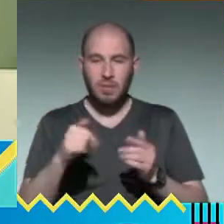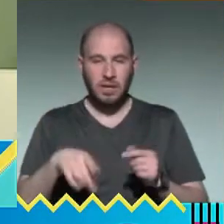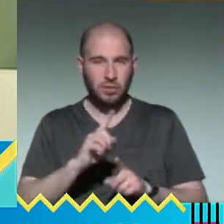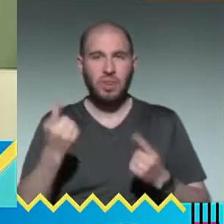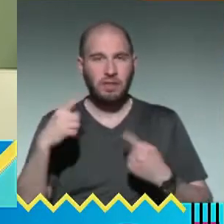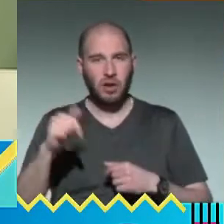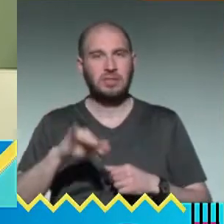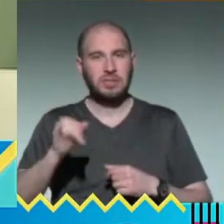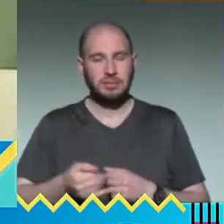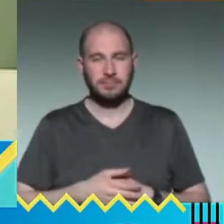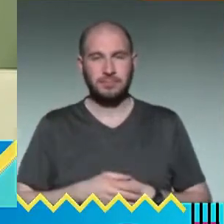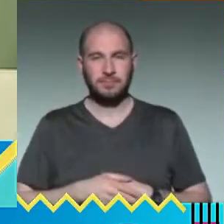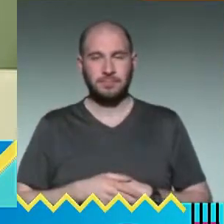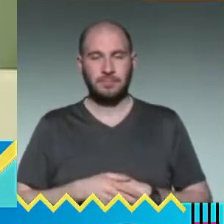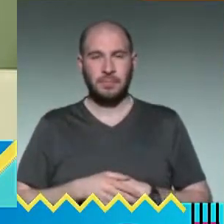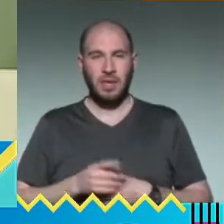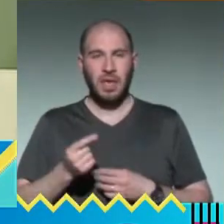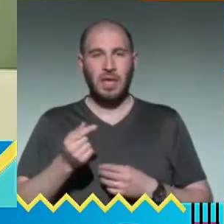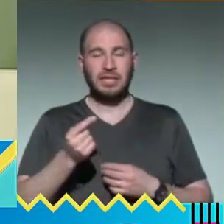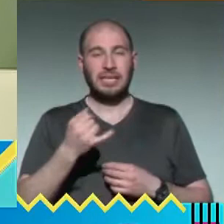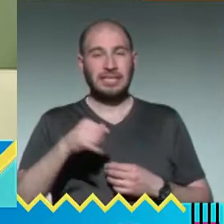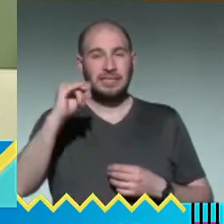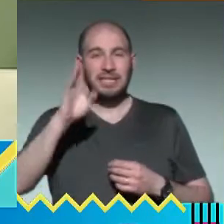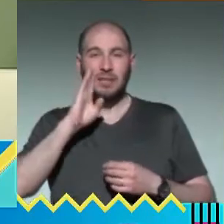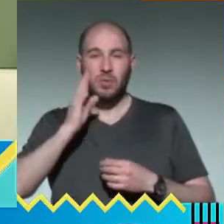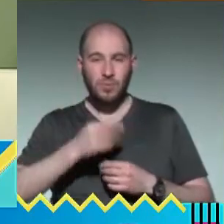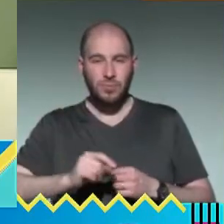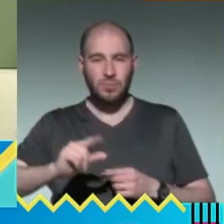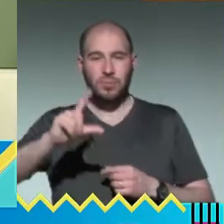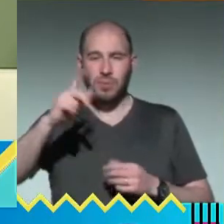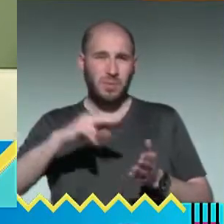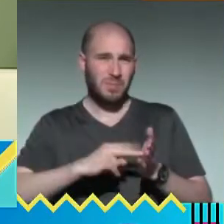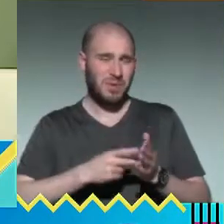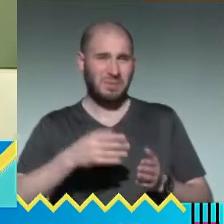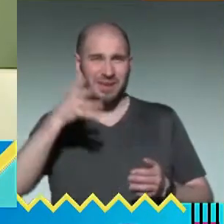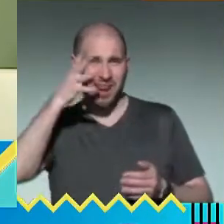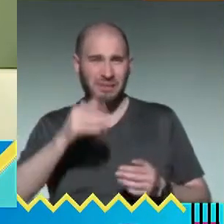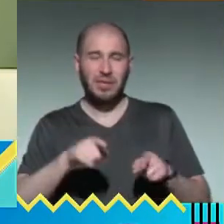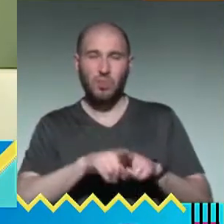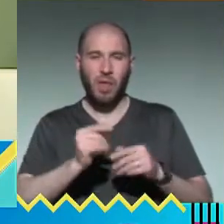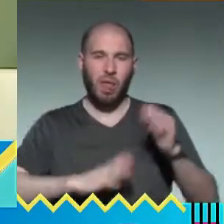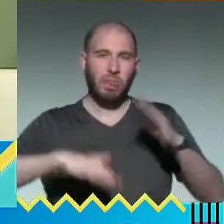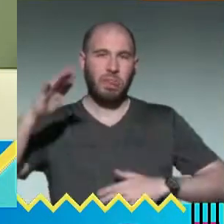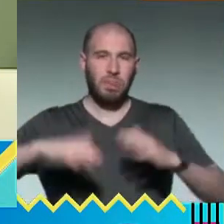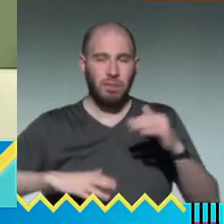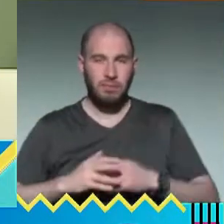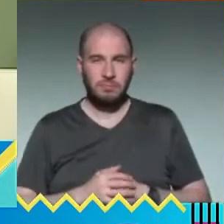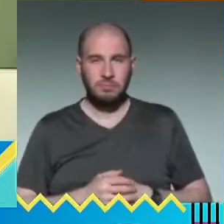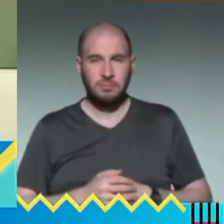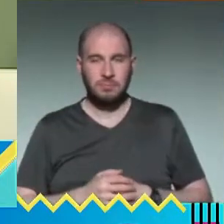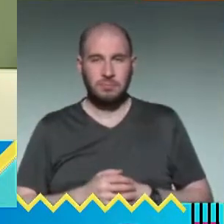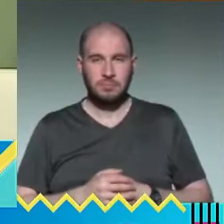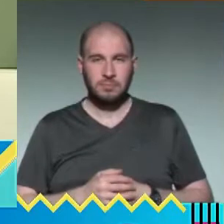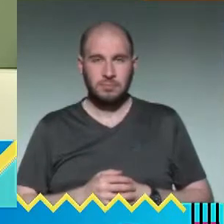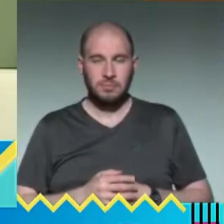como hoy. Justamente el aumento de la tasa de interés de Estados Unidos nos ha afectado muchísimo, al igual que la inestabilidad